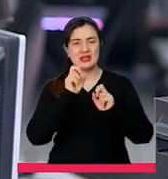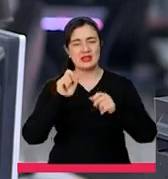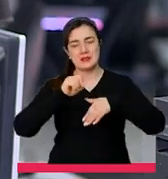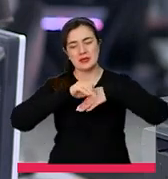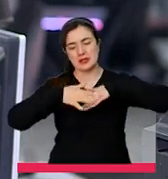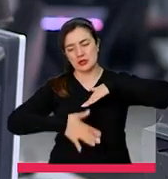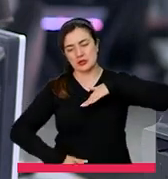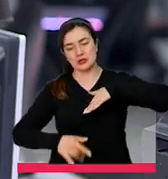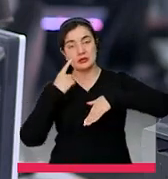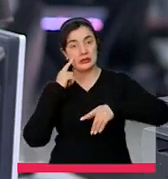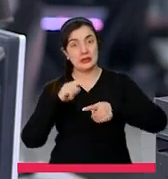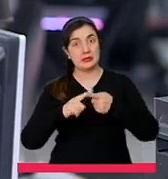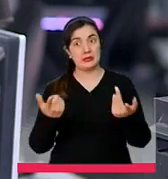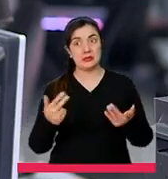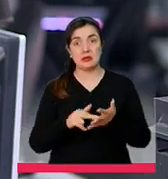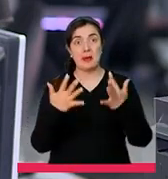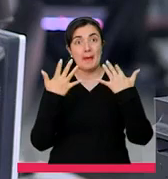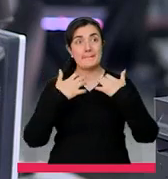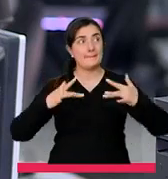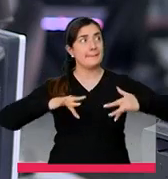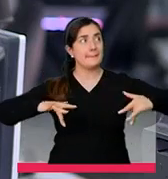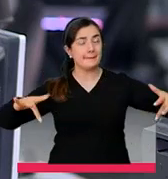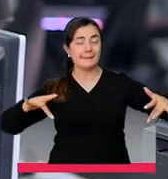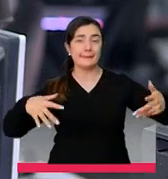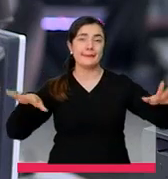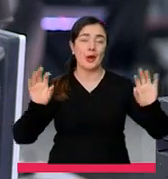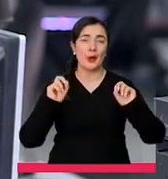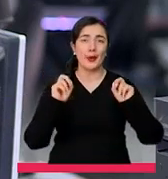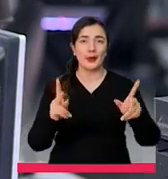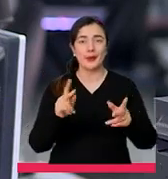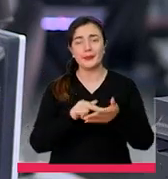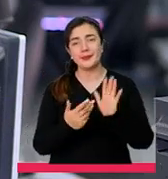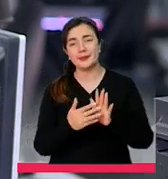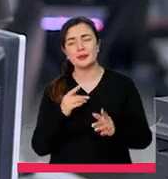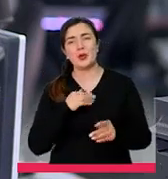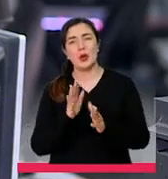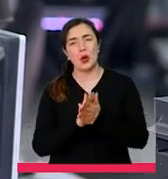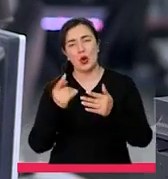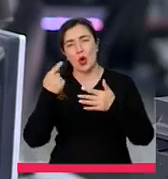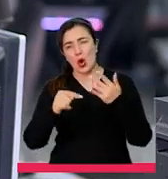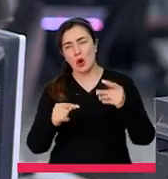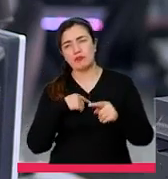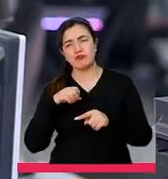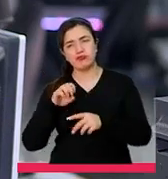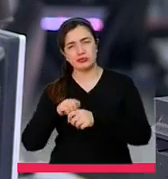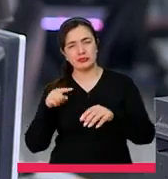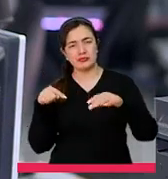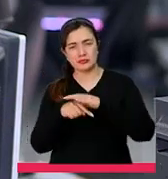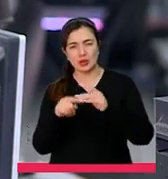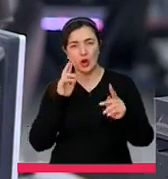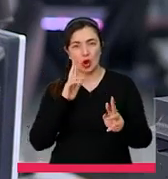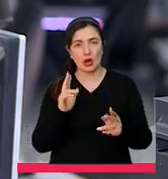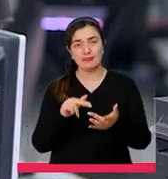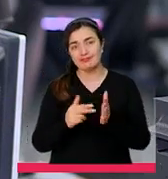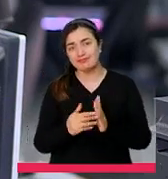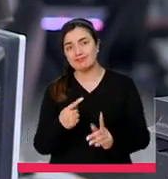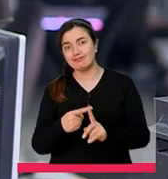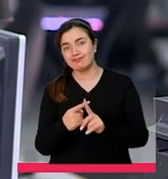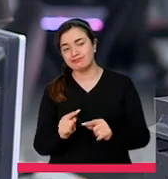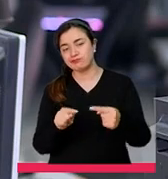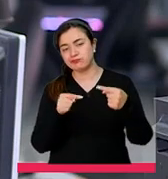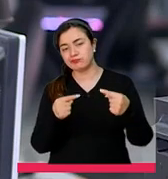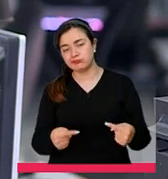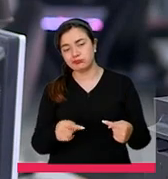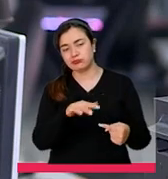no se imagina debutar sin público y que espera que su experiencia en diferentes clasificatorias del mundo le dé algún tipo de ventaja para enfrentar a los